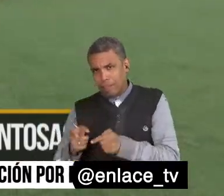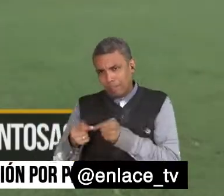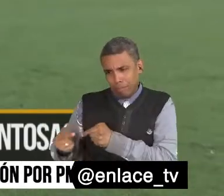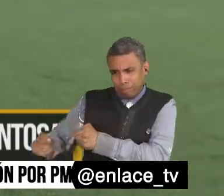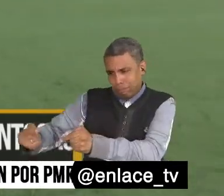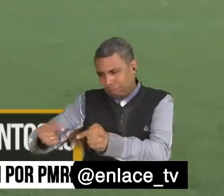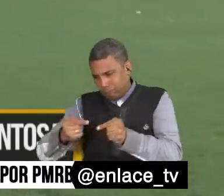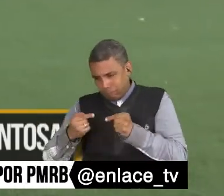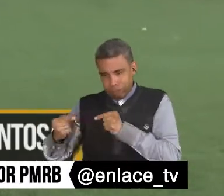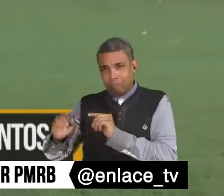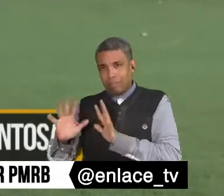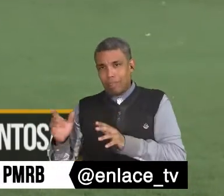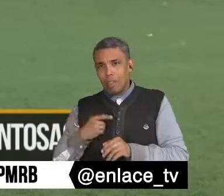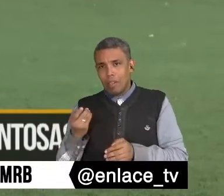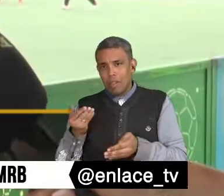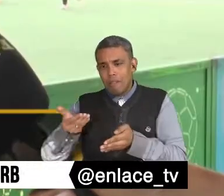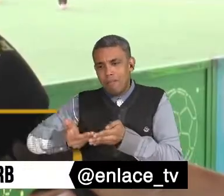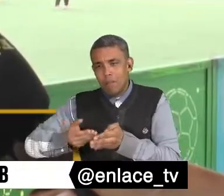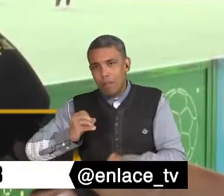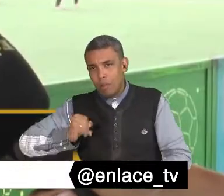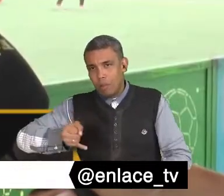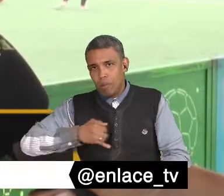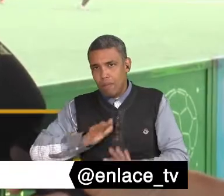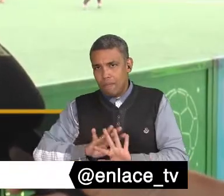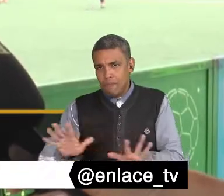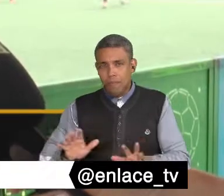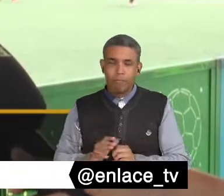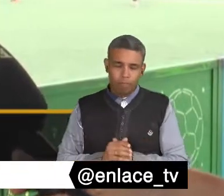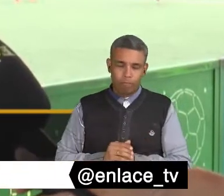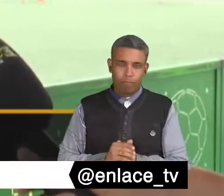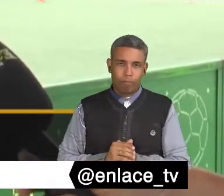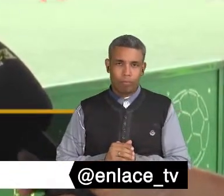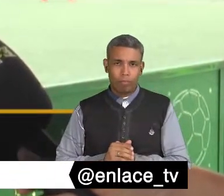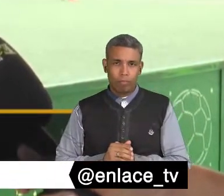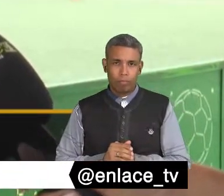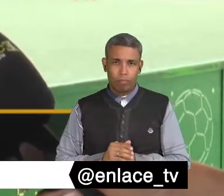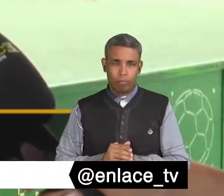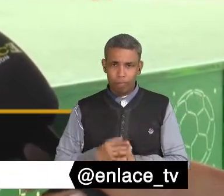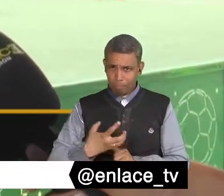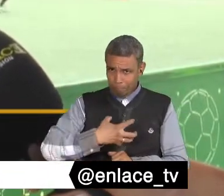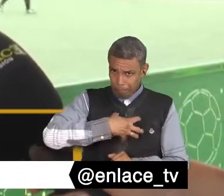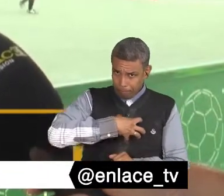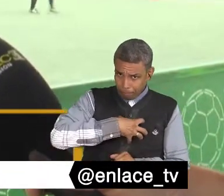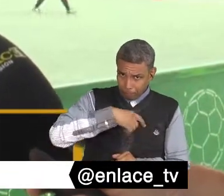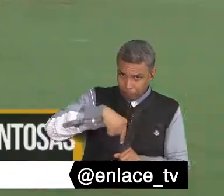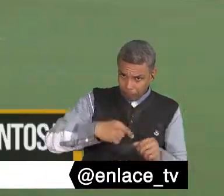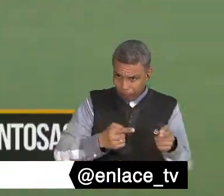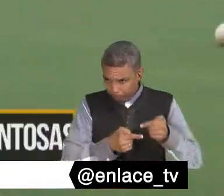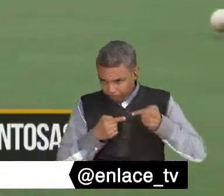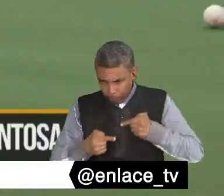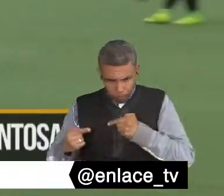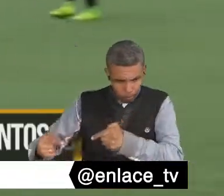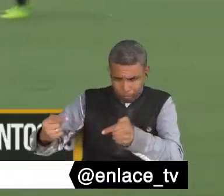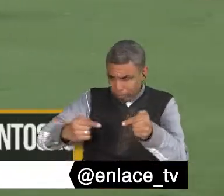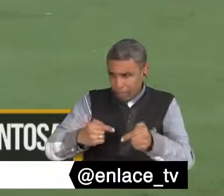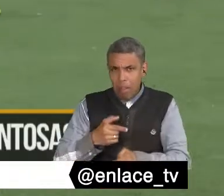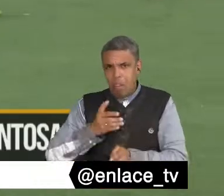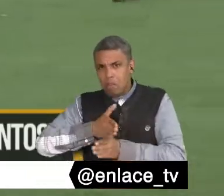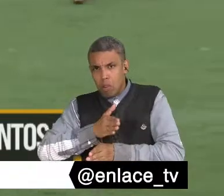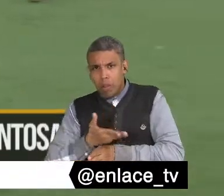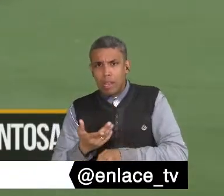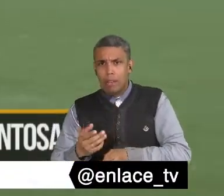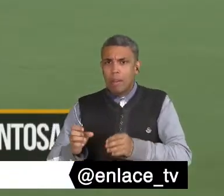el próximo Jueves Santo. Creo que ha sido un campeonato con juego limpio, no han habido problemas, todos los equipos se han comportado a la